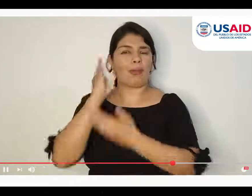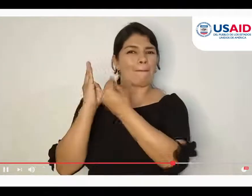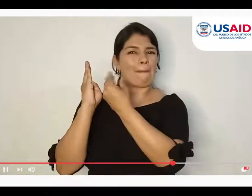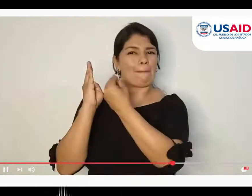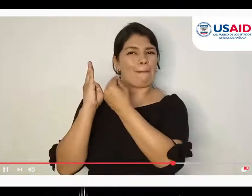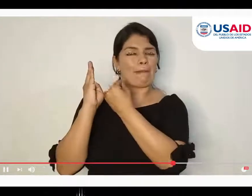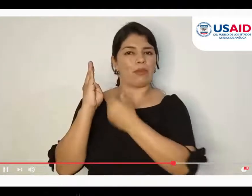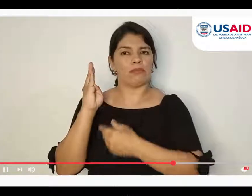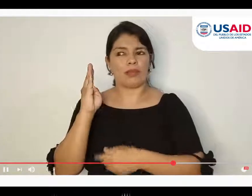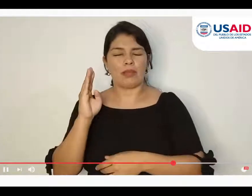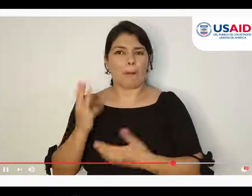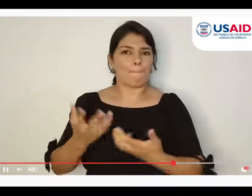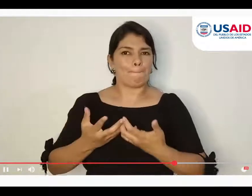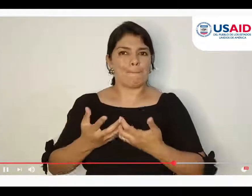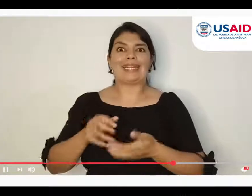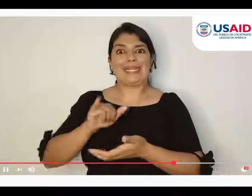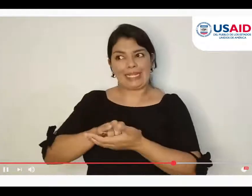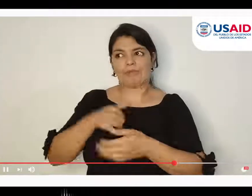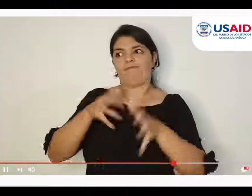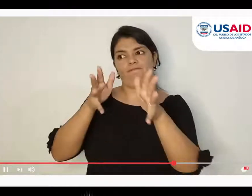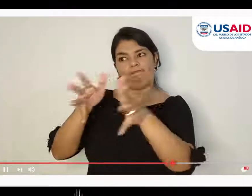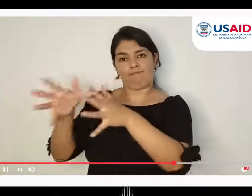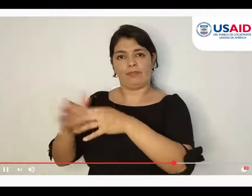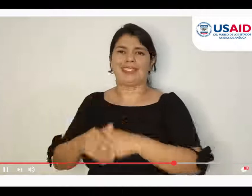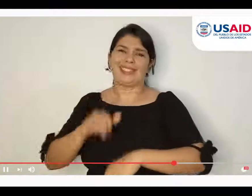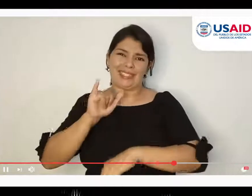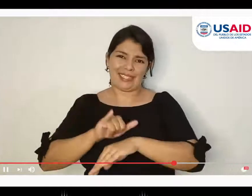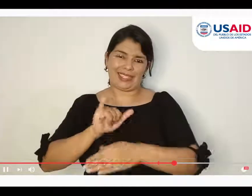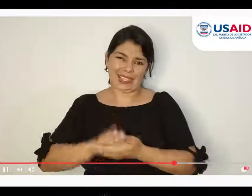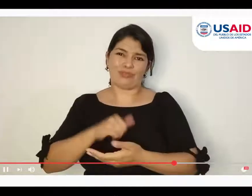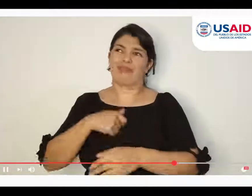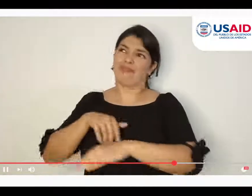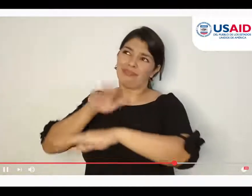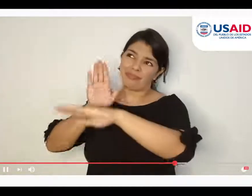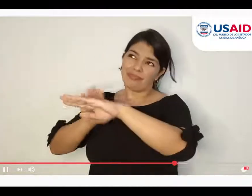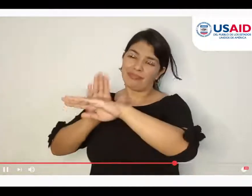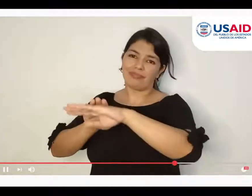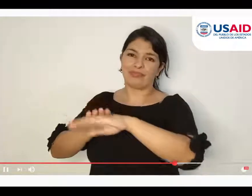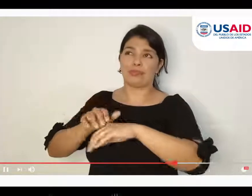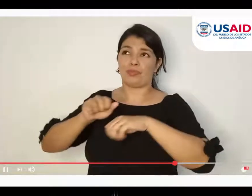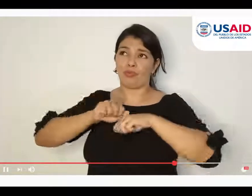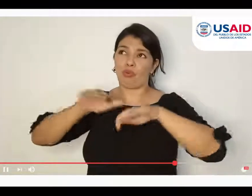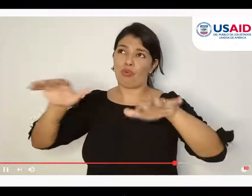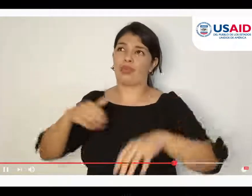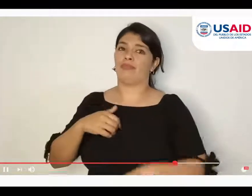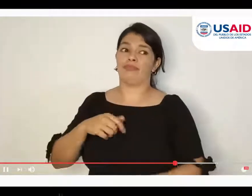móvil. Entonces ese es el llamado a las acciones públicas, ese es el llamado a